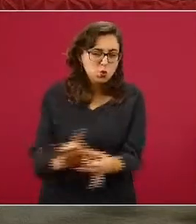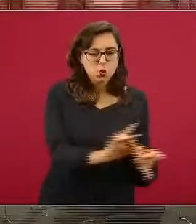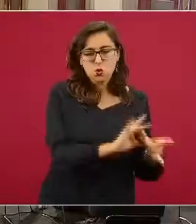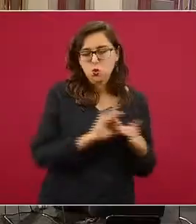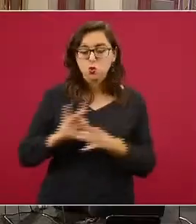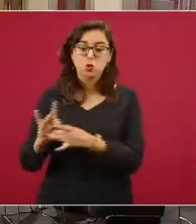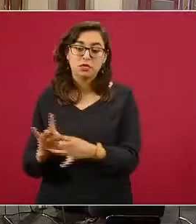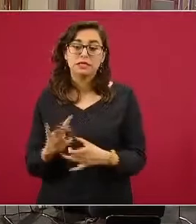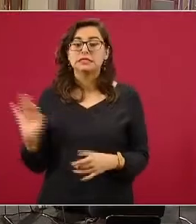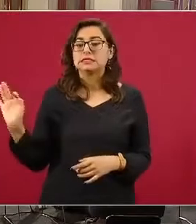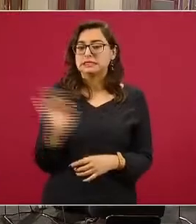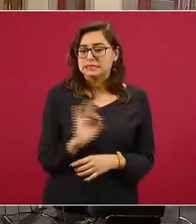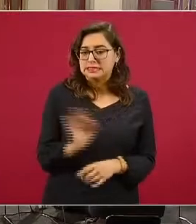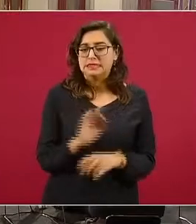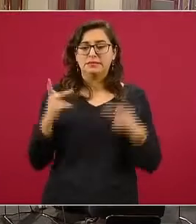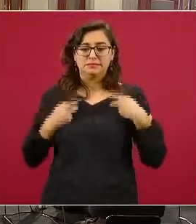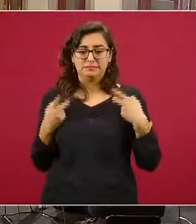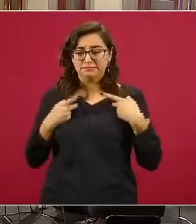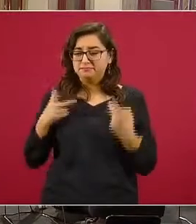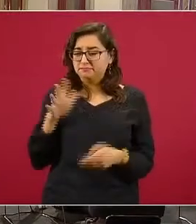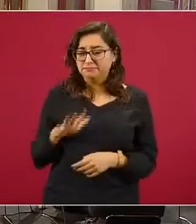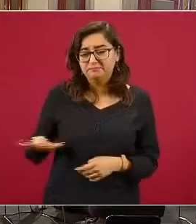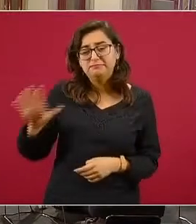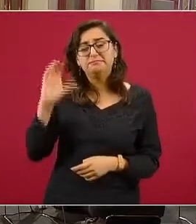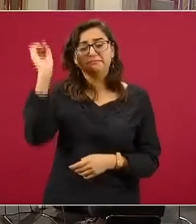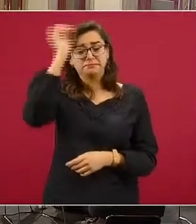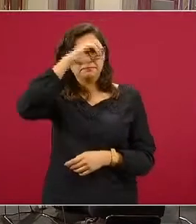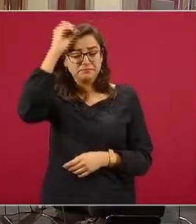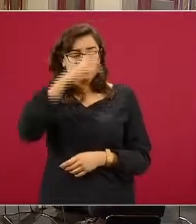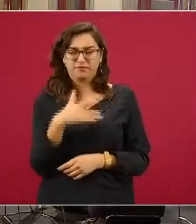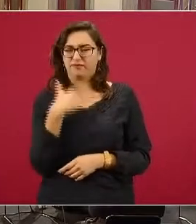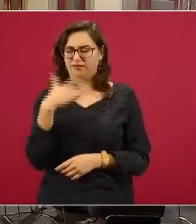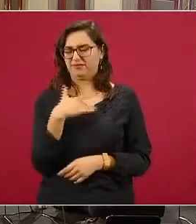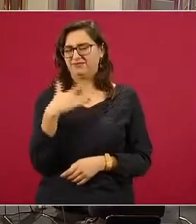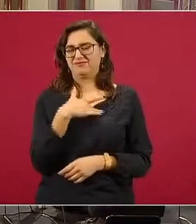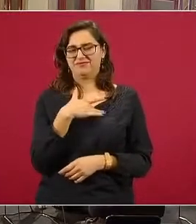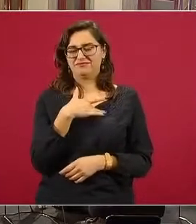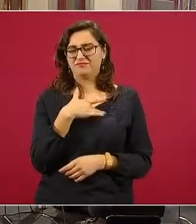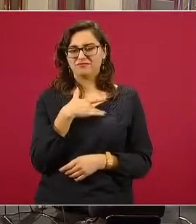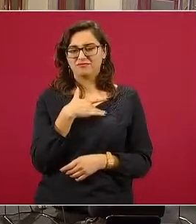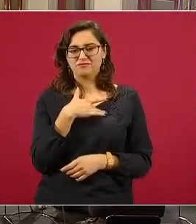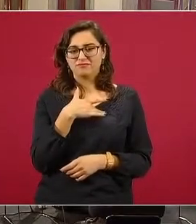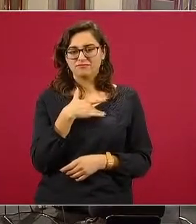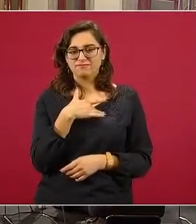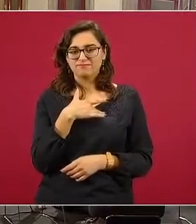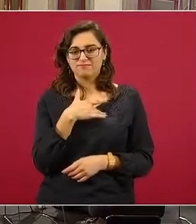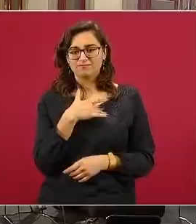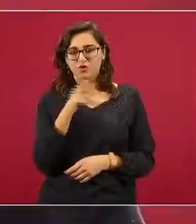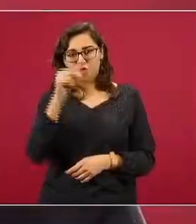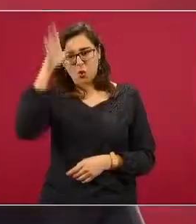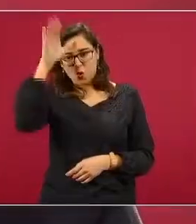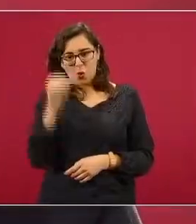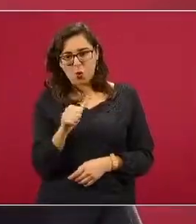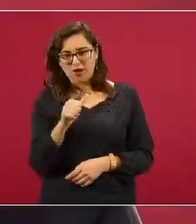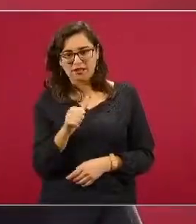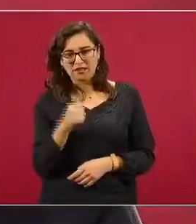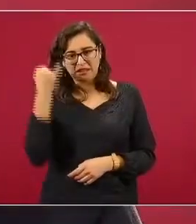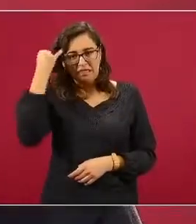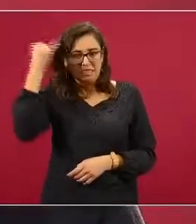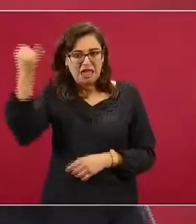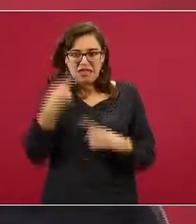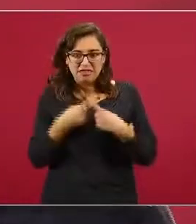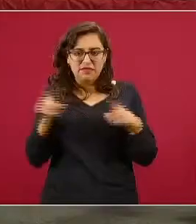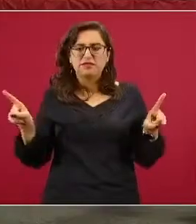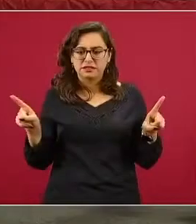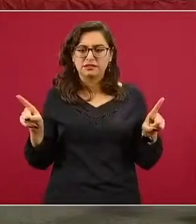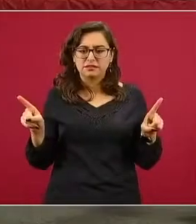la población o alguna corriente de opinión tenga distanciamiento, diferencias ideológicas.